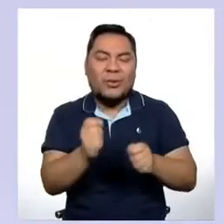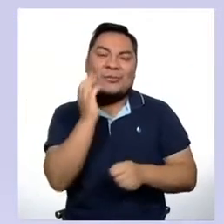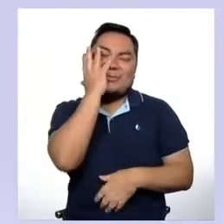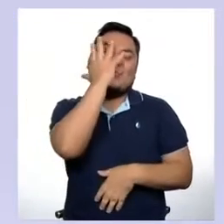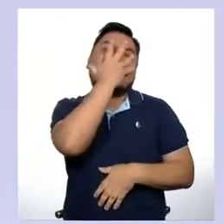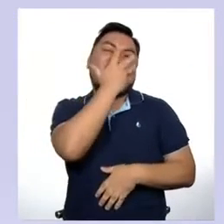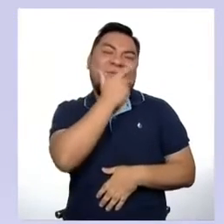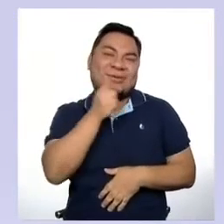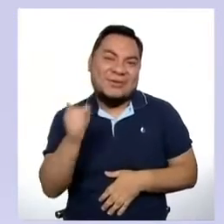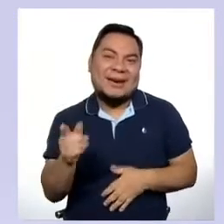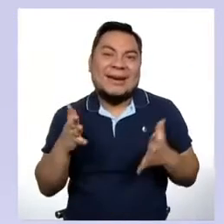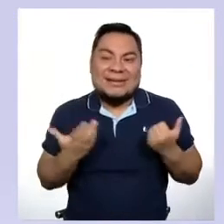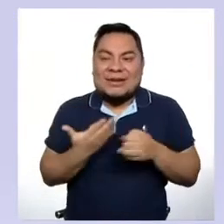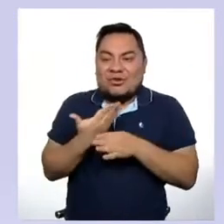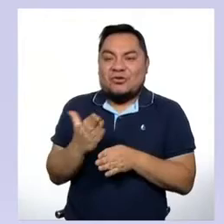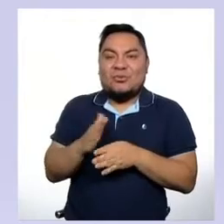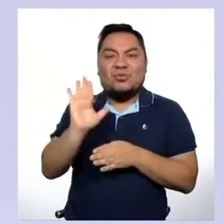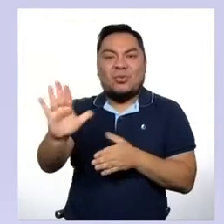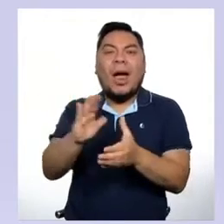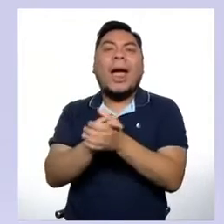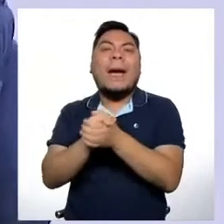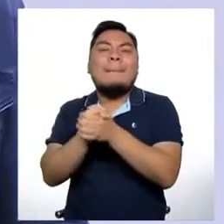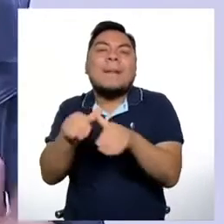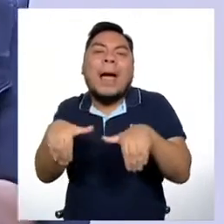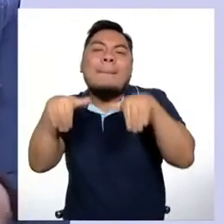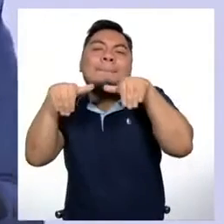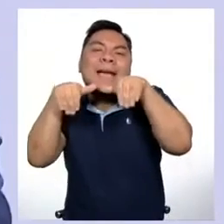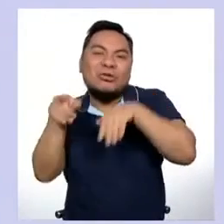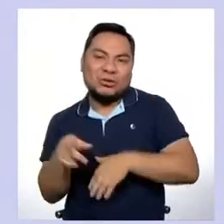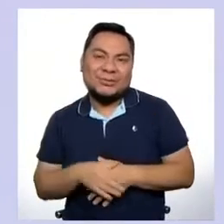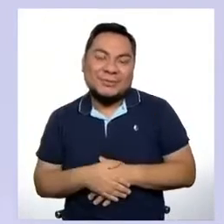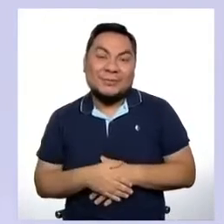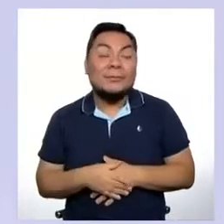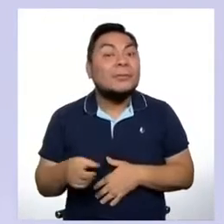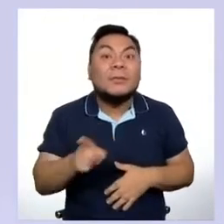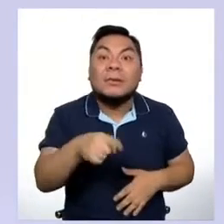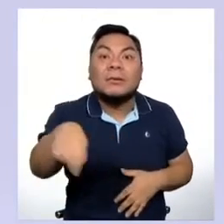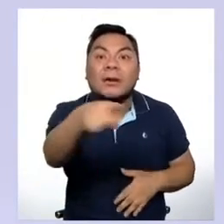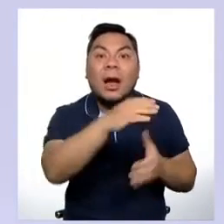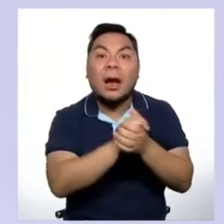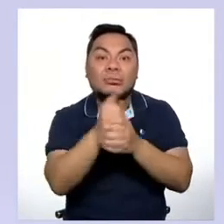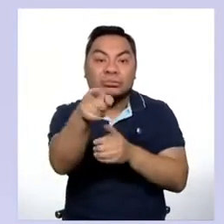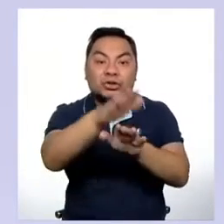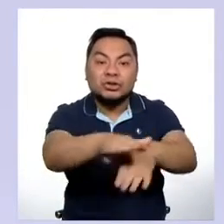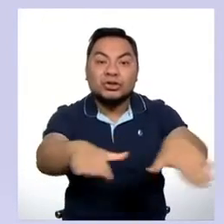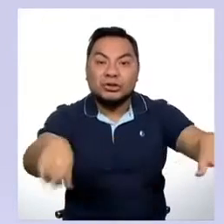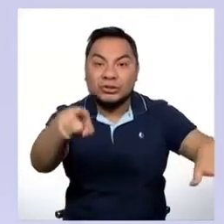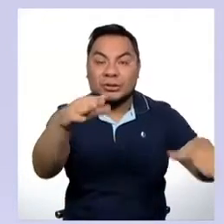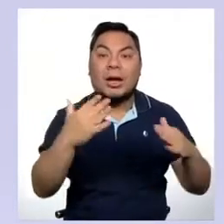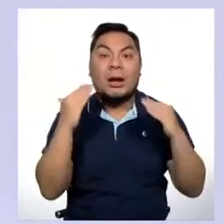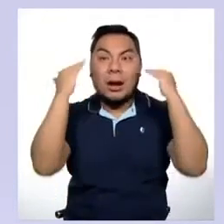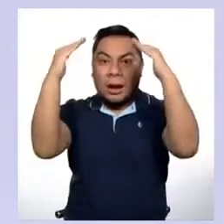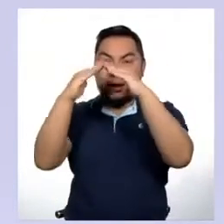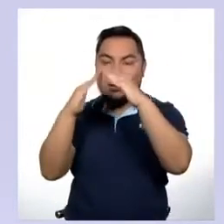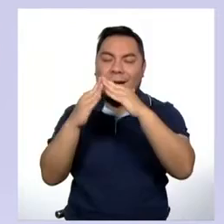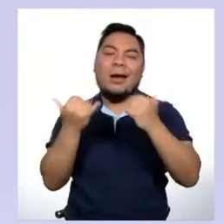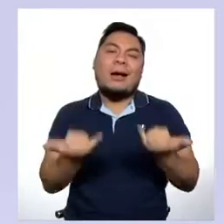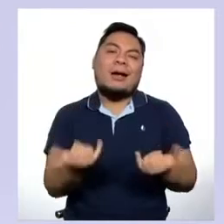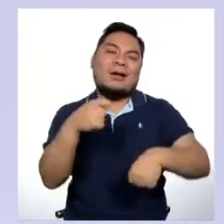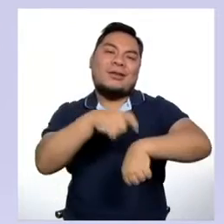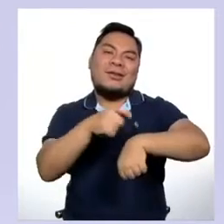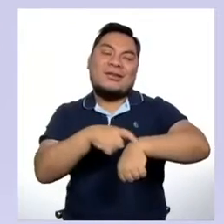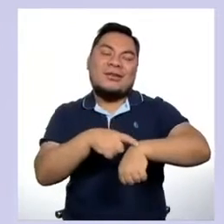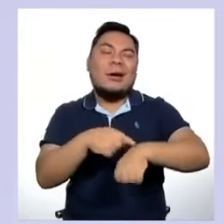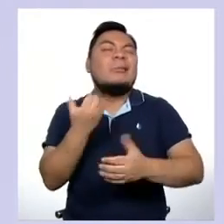lindo que quiso compartir con su amigo perroso. Ahora, niñas y niños y adultos en casa, ha llegado la hora